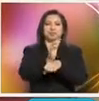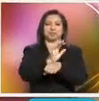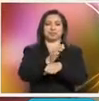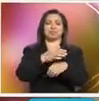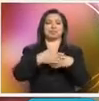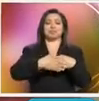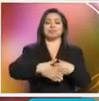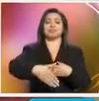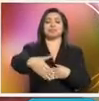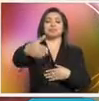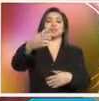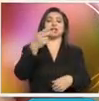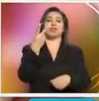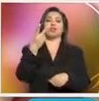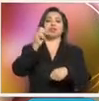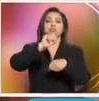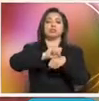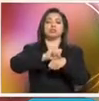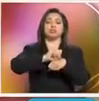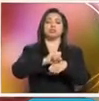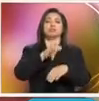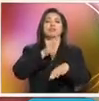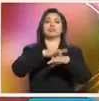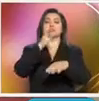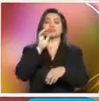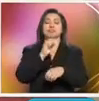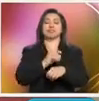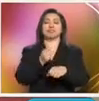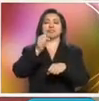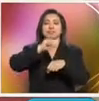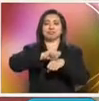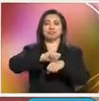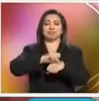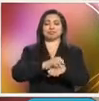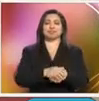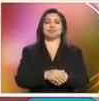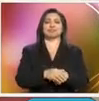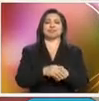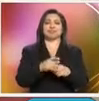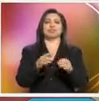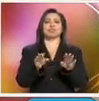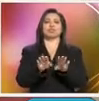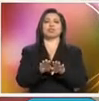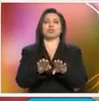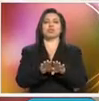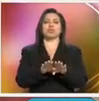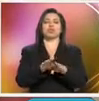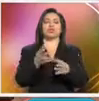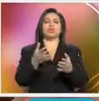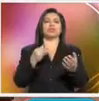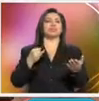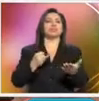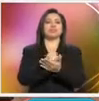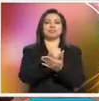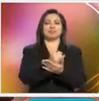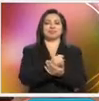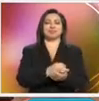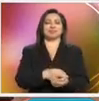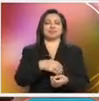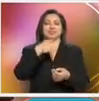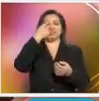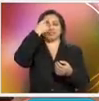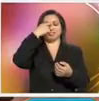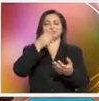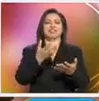más y lo tomamos como más, Bien. como más en forma, ¿no? Como más interesante. tomar la decisión de ir al foro, que ahora les vamos